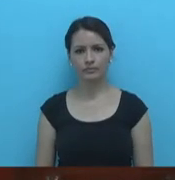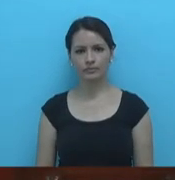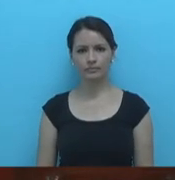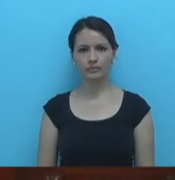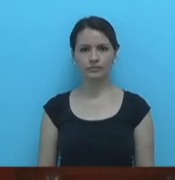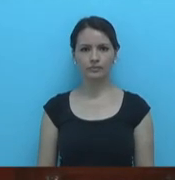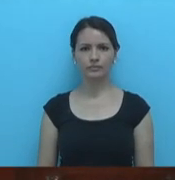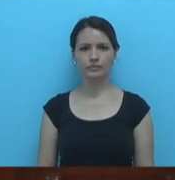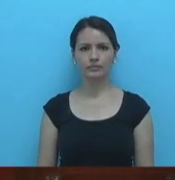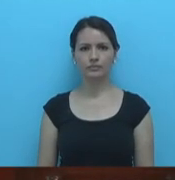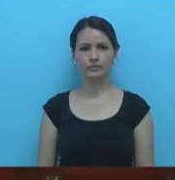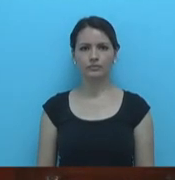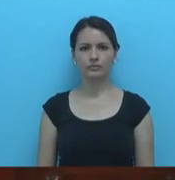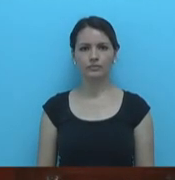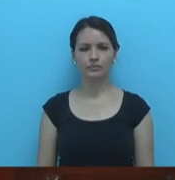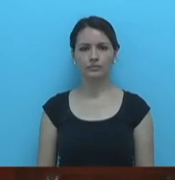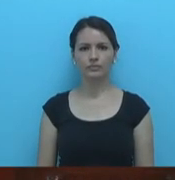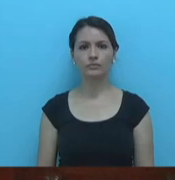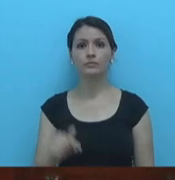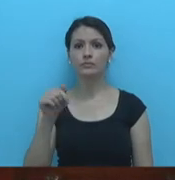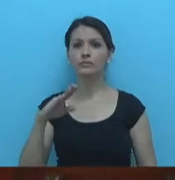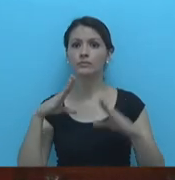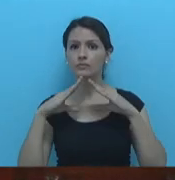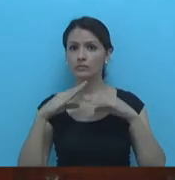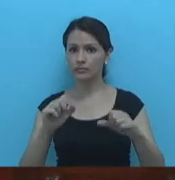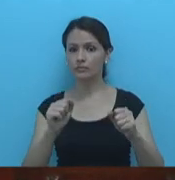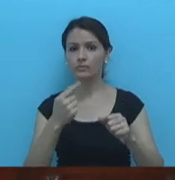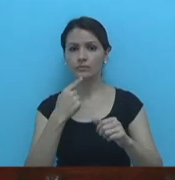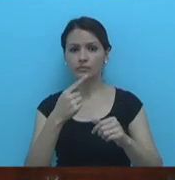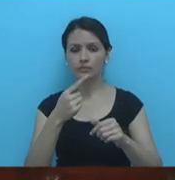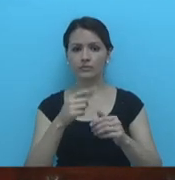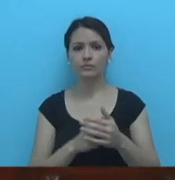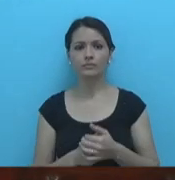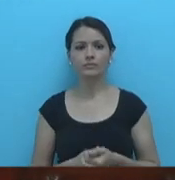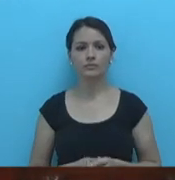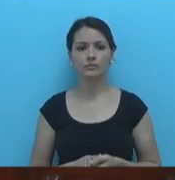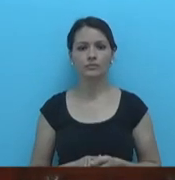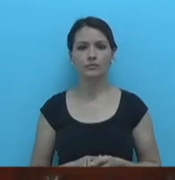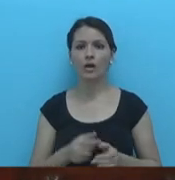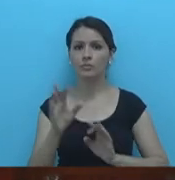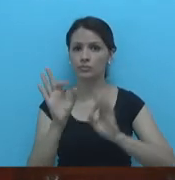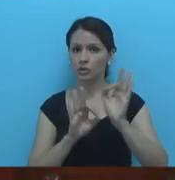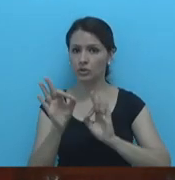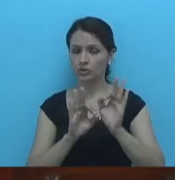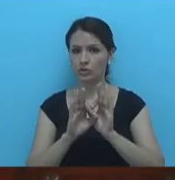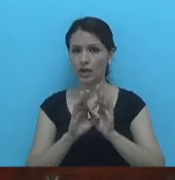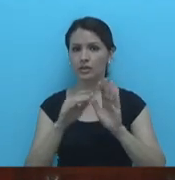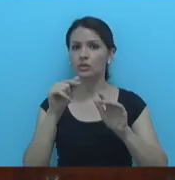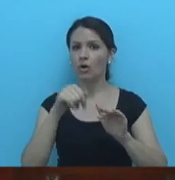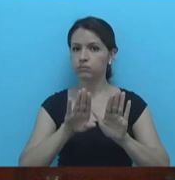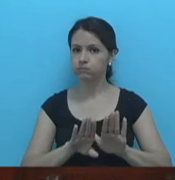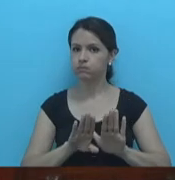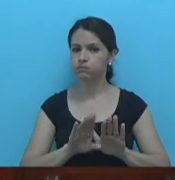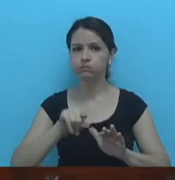Bien. Vamos a dar ingreso por secretaría a los proyectos acordados en la reunión de labor parlamentaria para su reserva y posterior tratamiento sobre tablas.